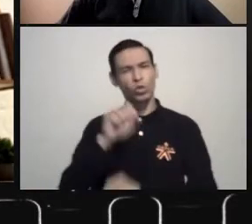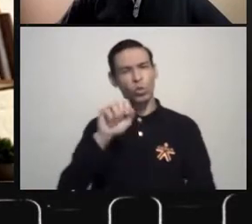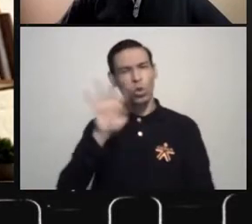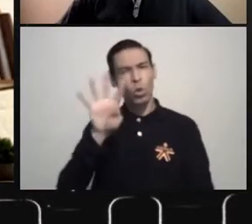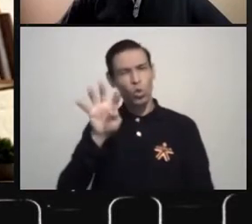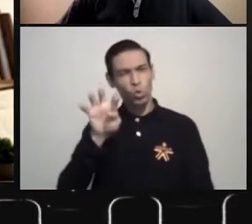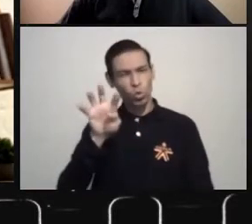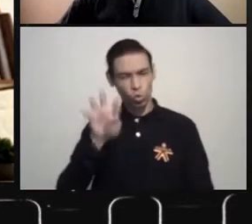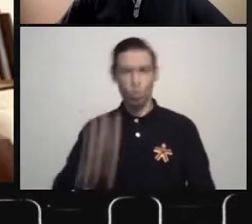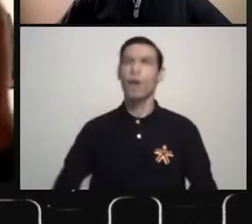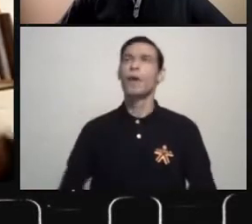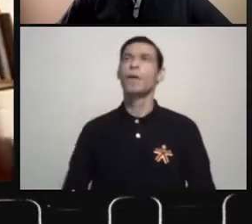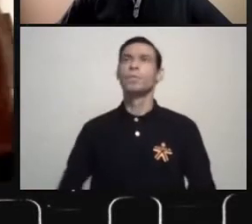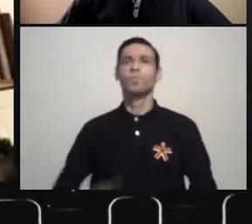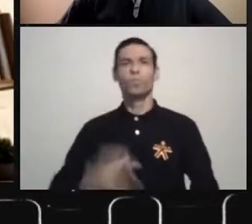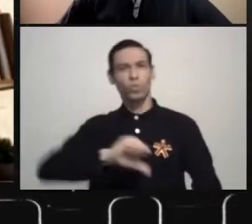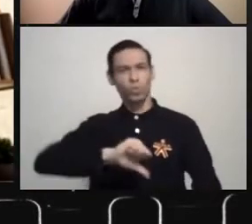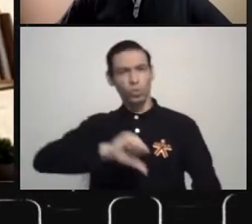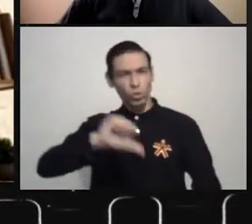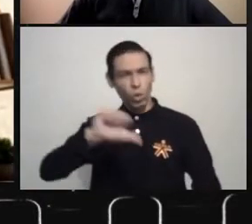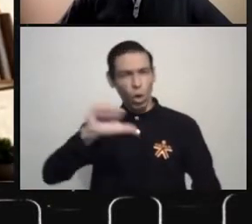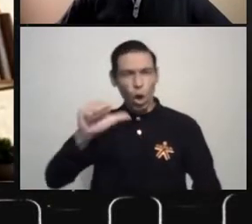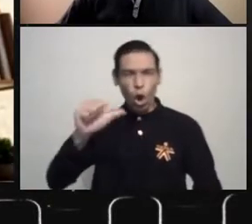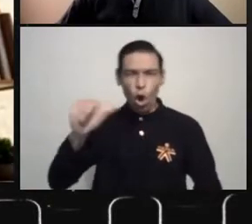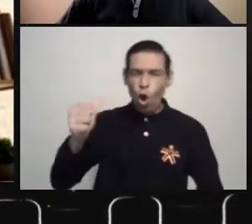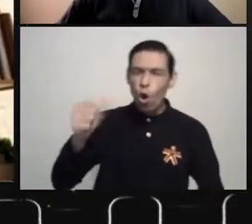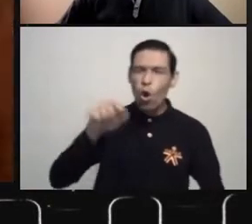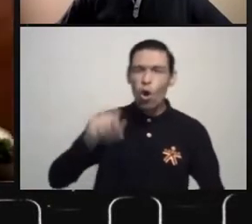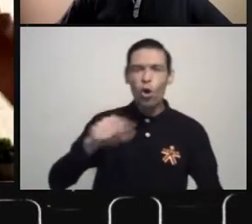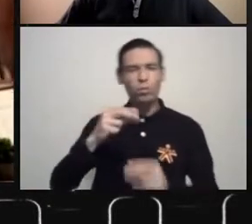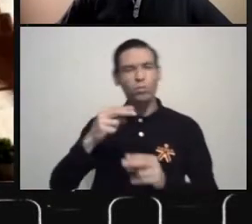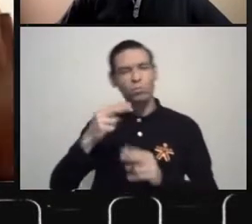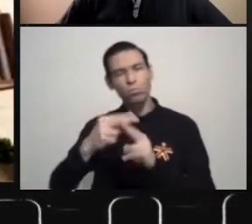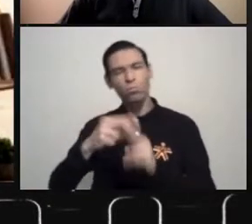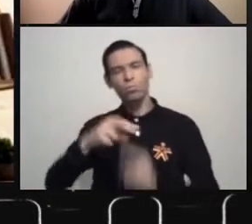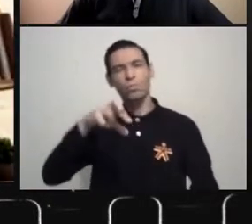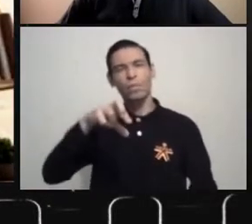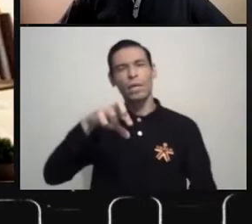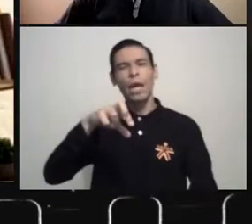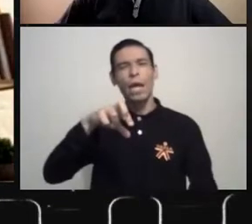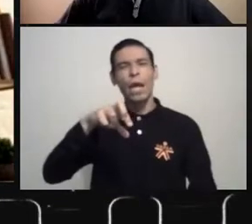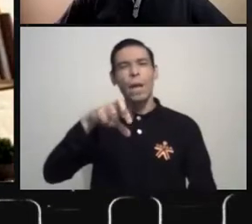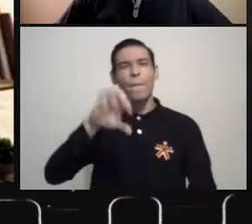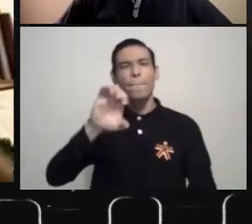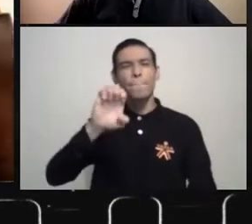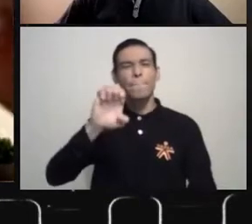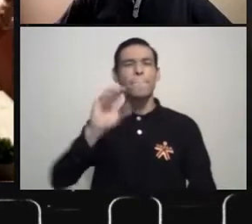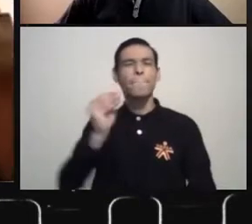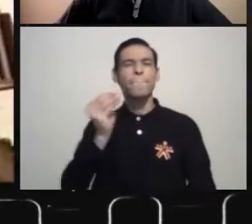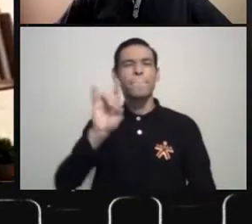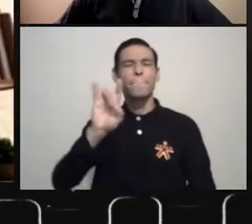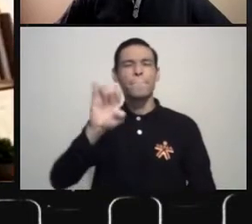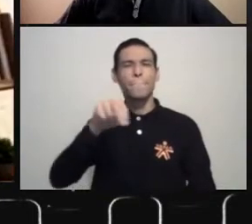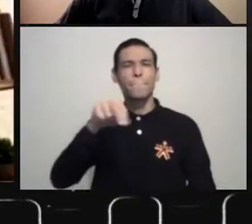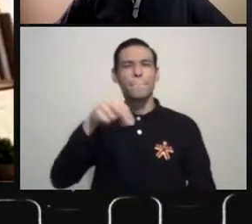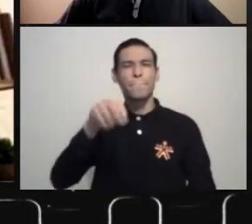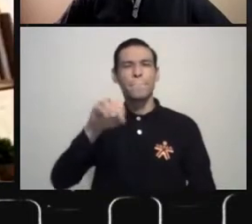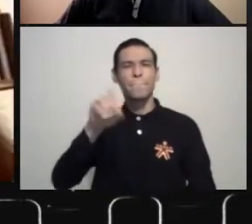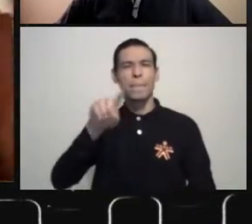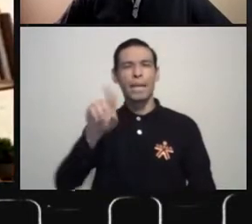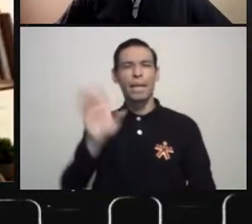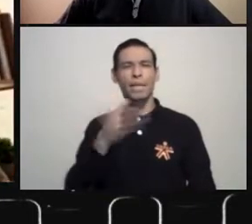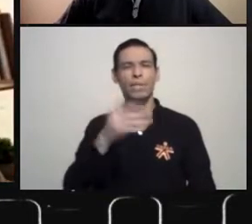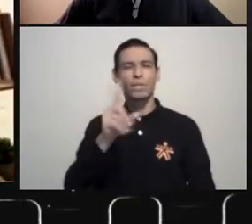fui 2 veces. Era como la competencia más bien de Imagínate, los chicos éramos un poco más menores que los de